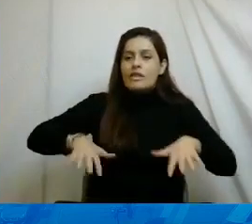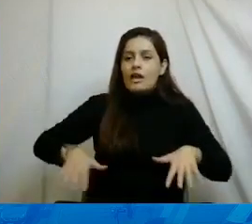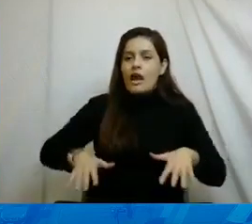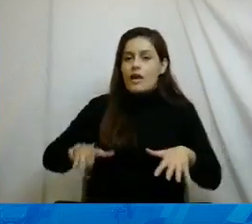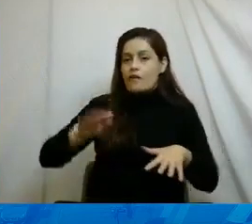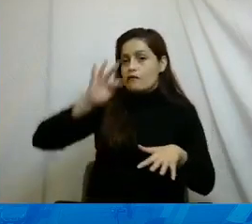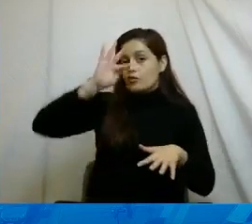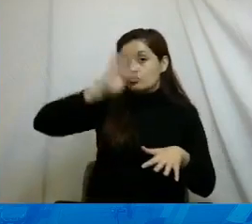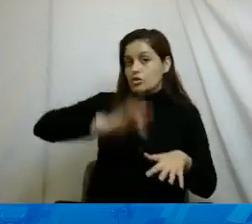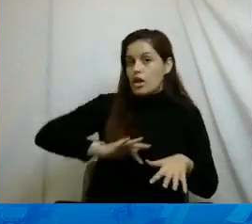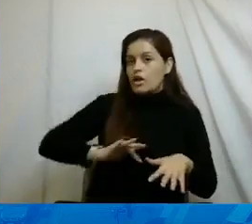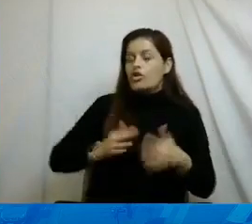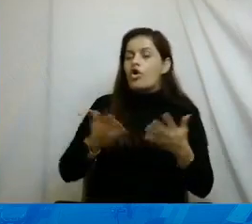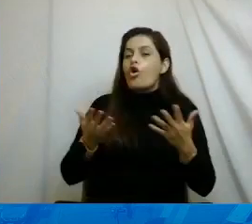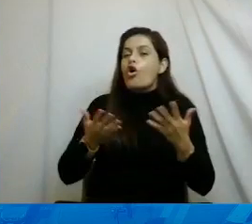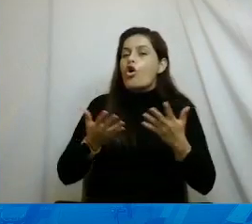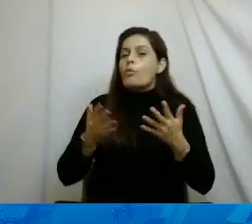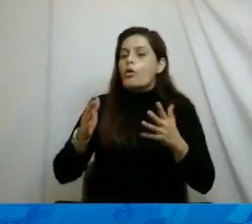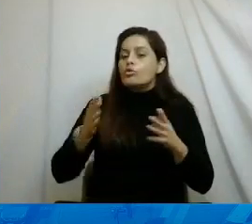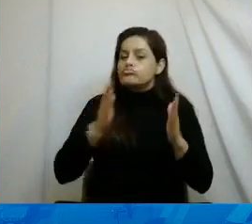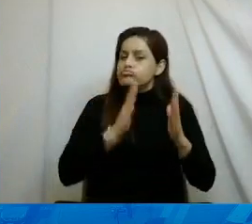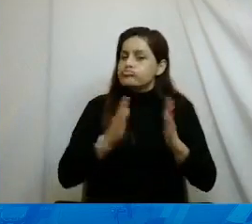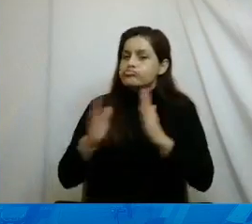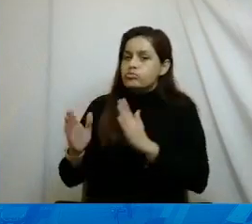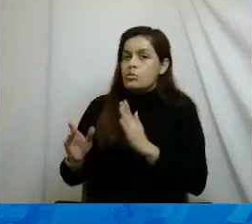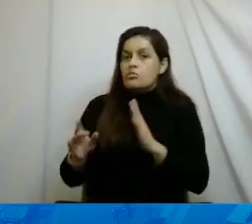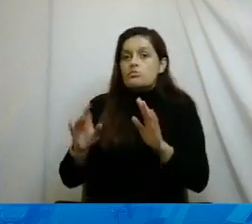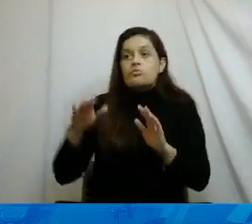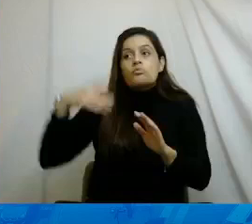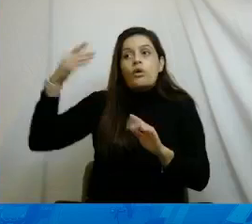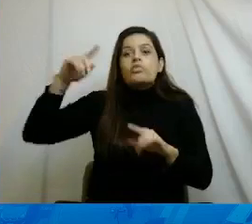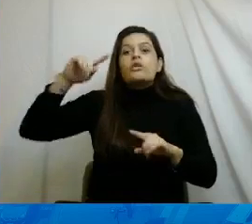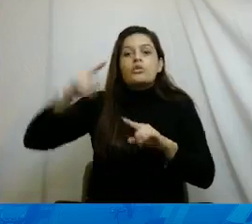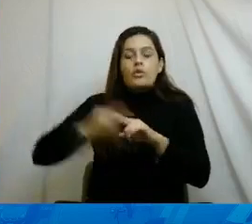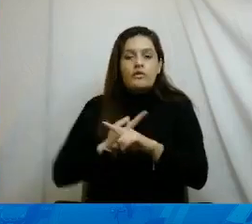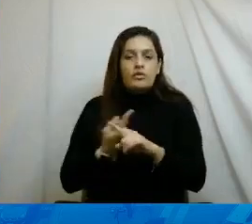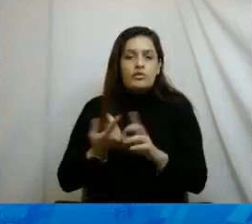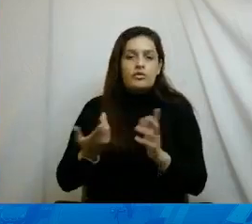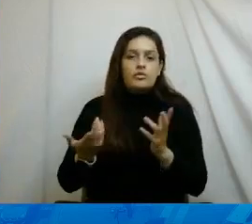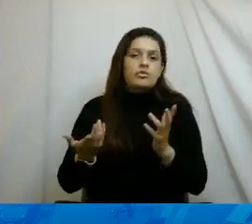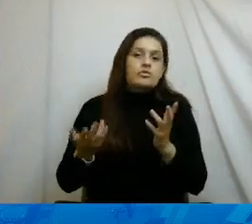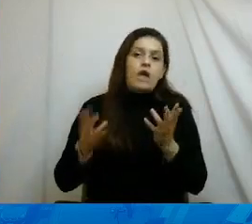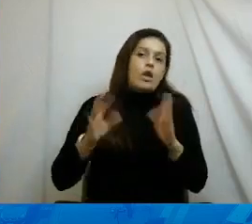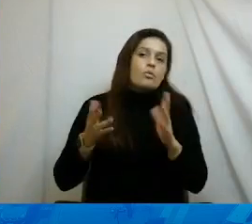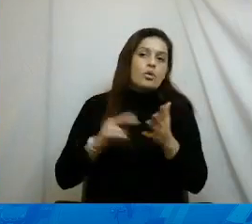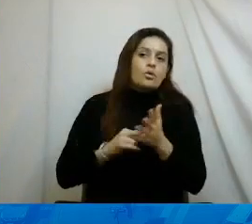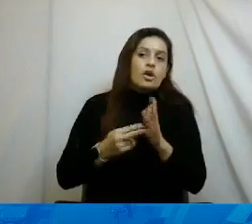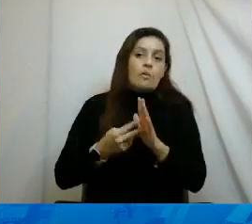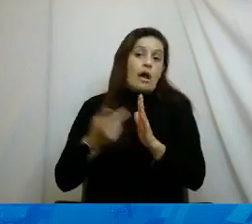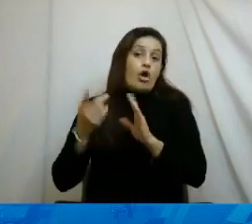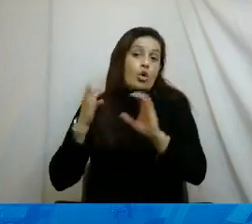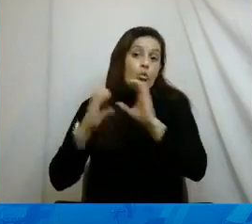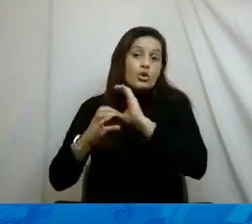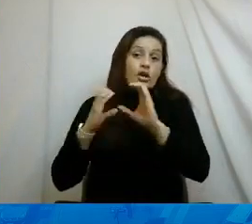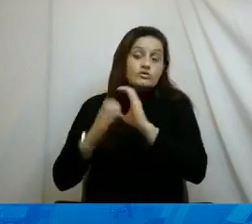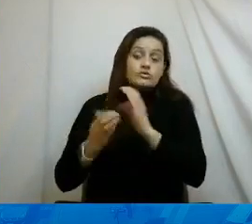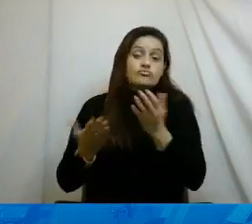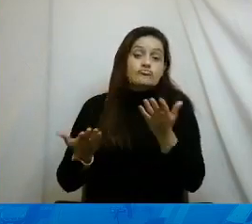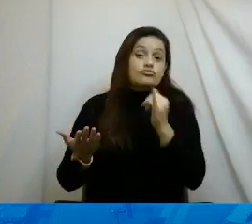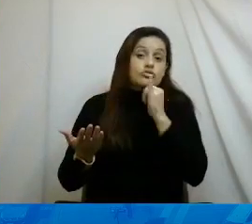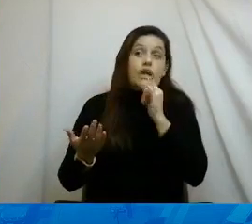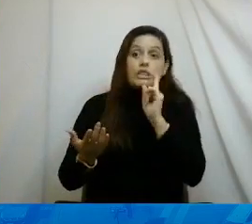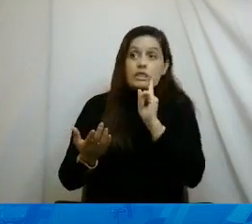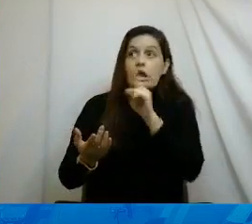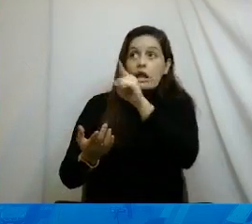funcionarios y funcionarios para que no sucedan estas cosas. O sea, probablemente sea también un tema de comunicación, pero si están los implementos